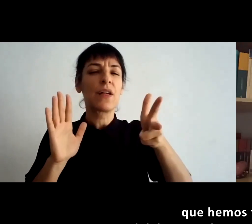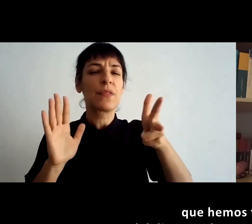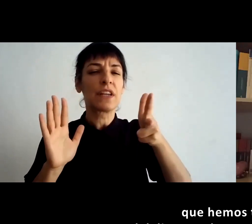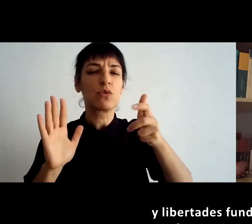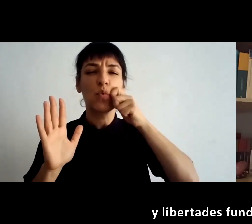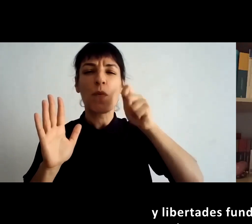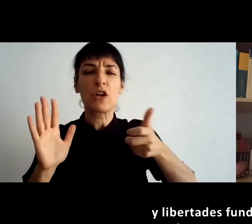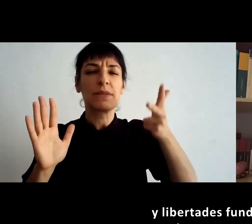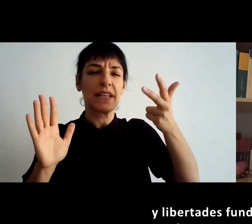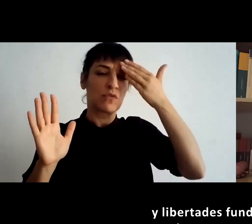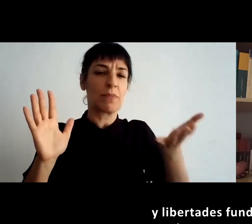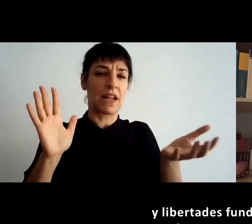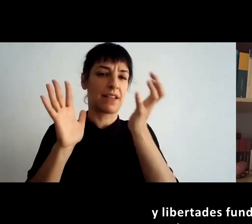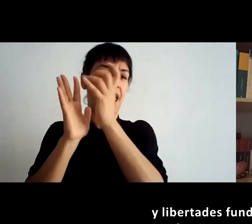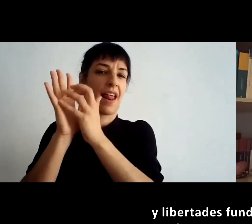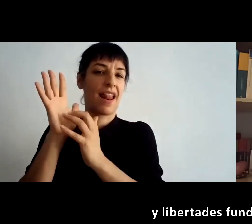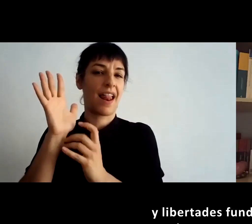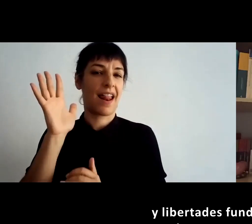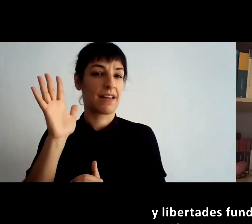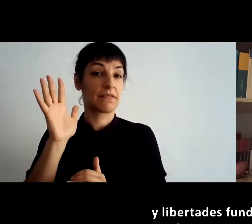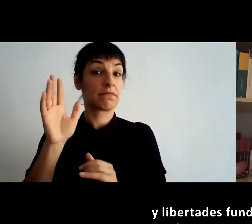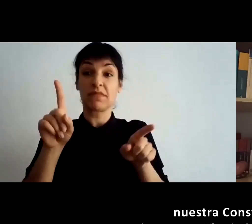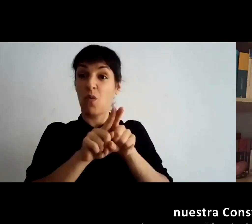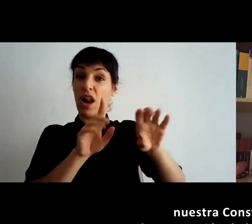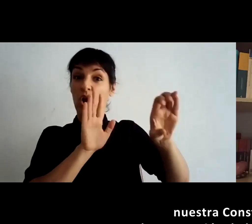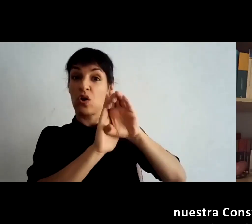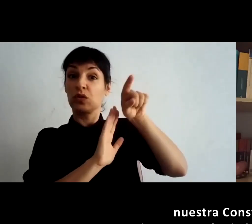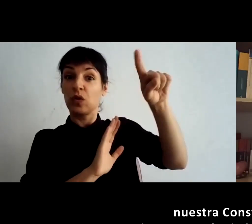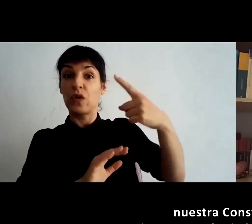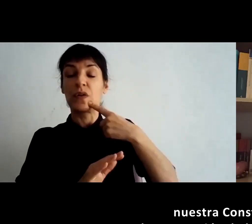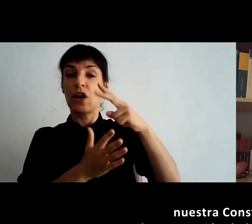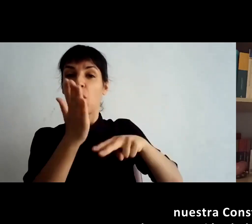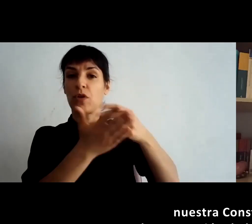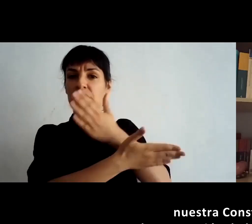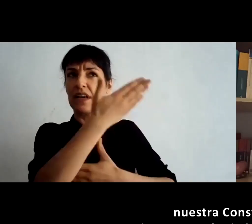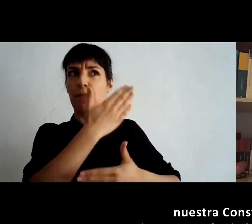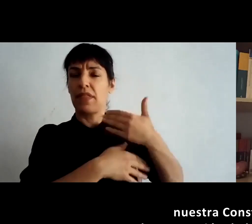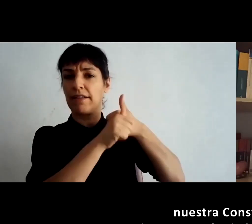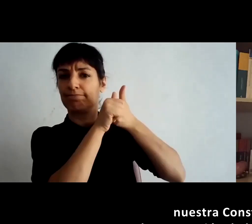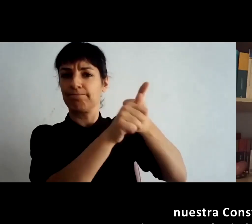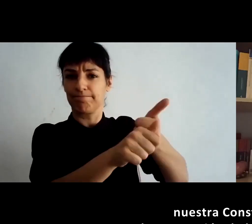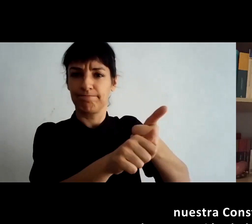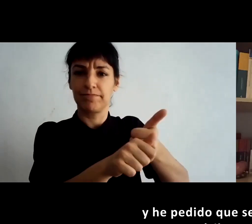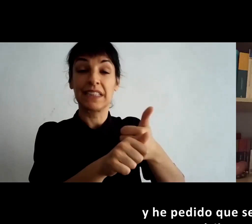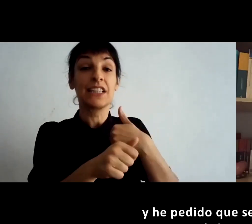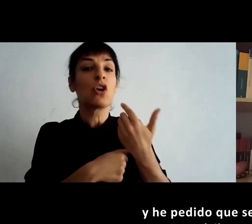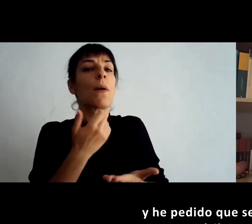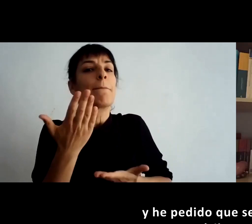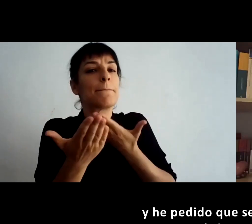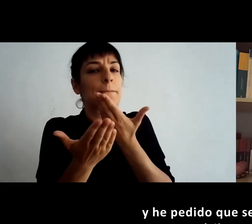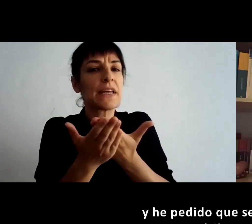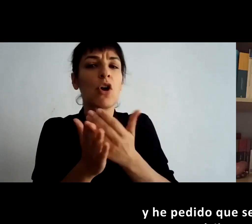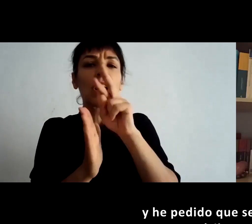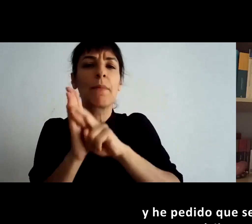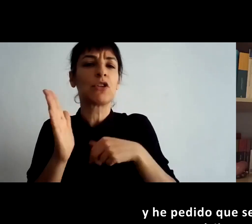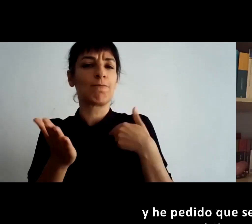libertades fundamentales, tal y como nos mandata nuestra Constitución y la Convención de la Discapacidad. Y he pedido que sea